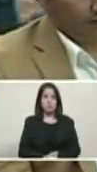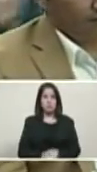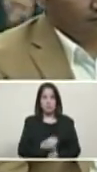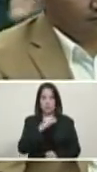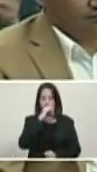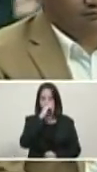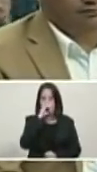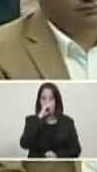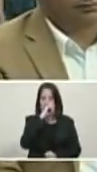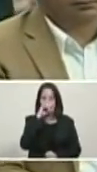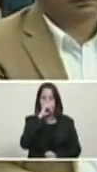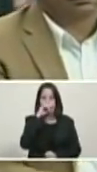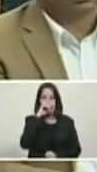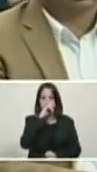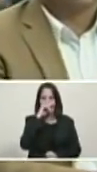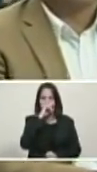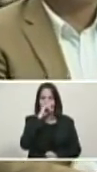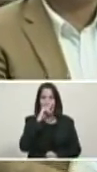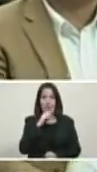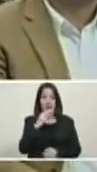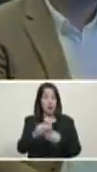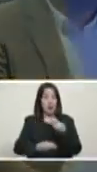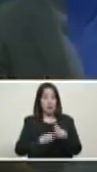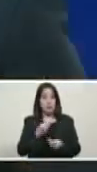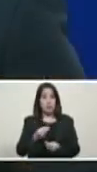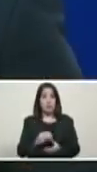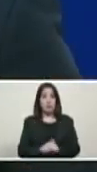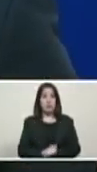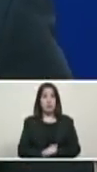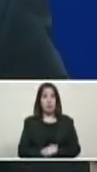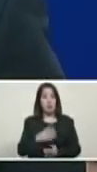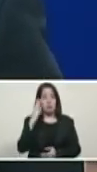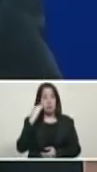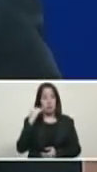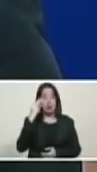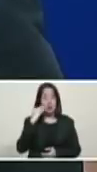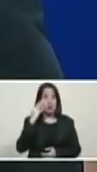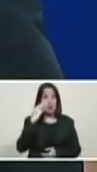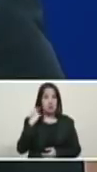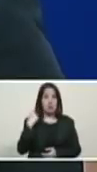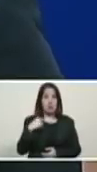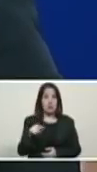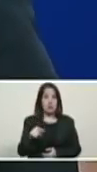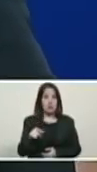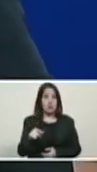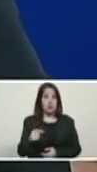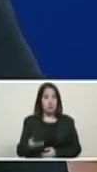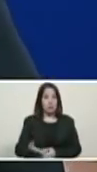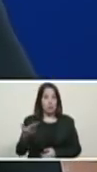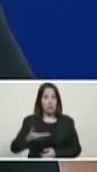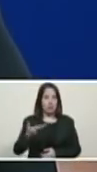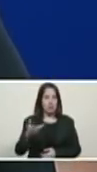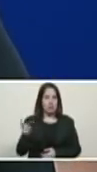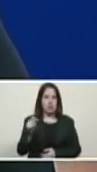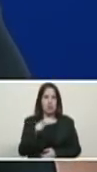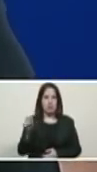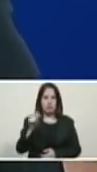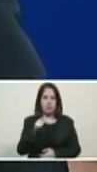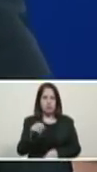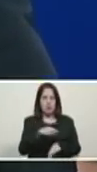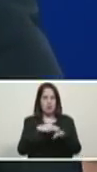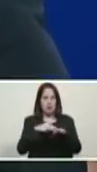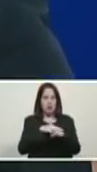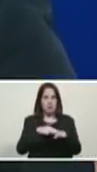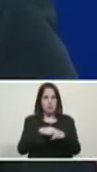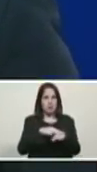así está bien hemos hecho la experiencia que hemos tenido en estos meses importantes agradecer a camarada ministro motta